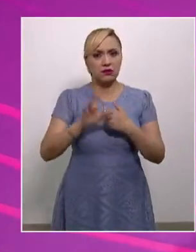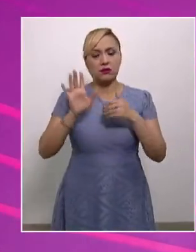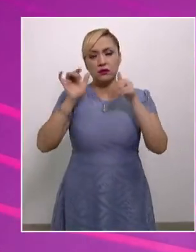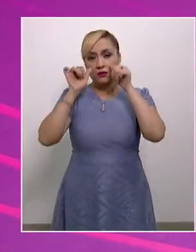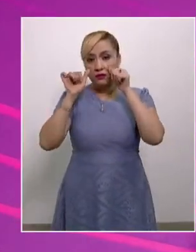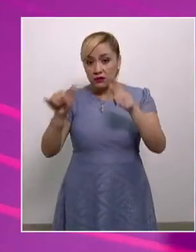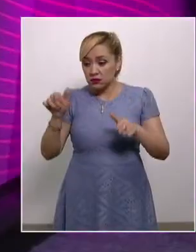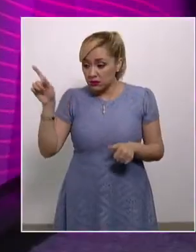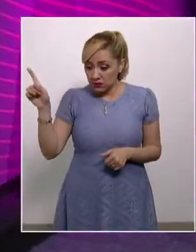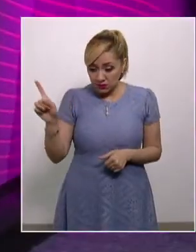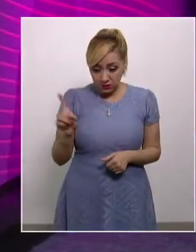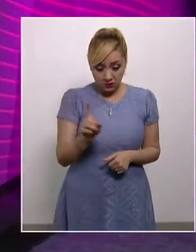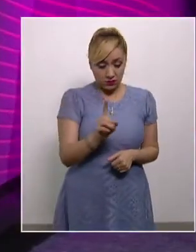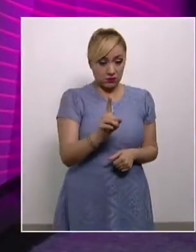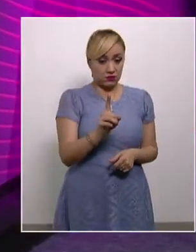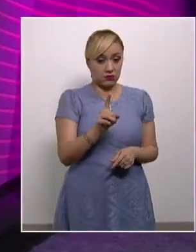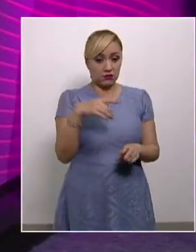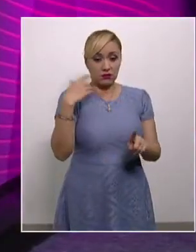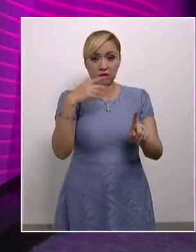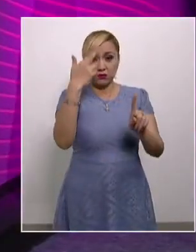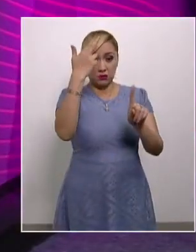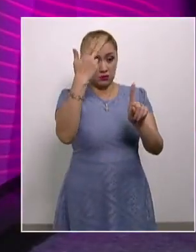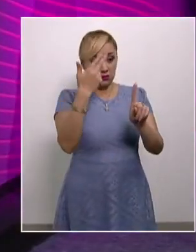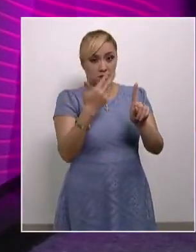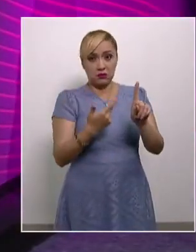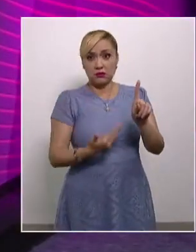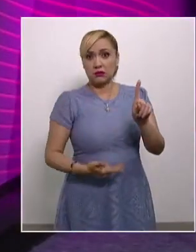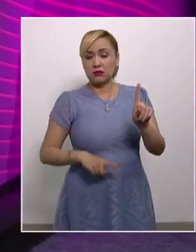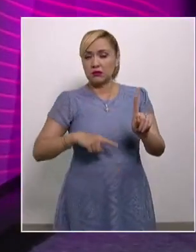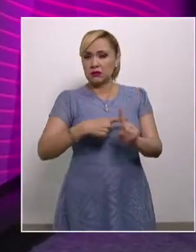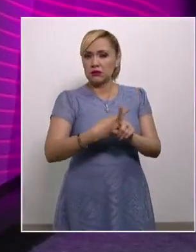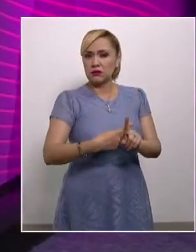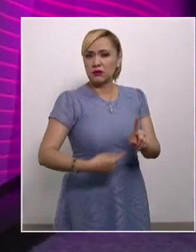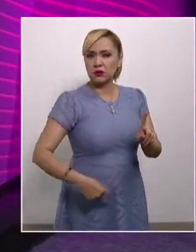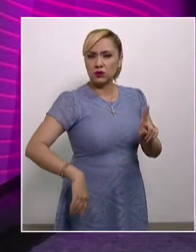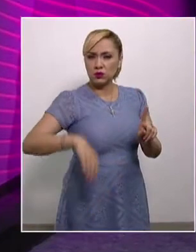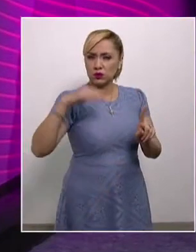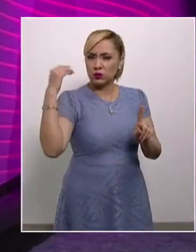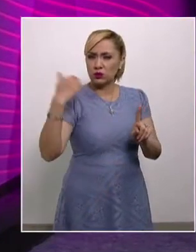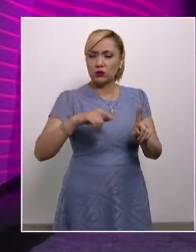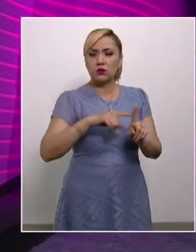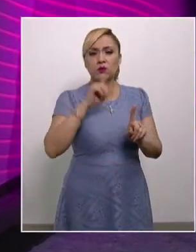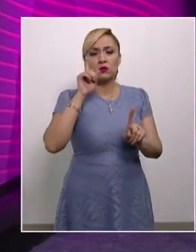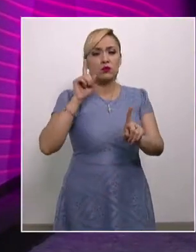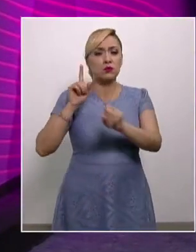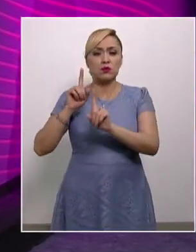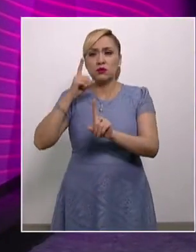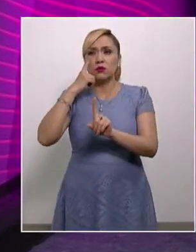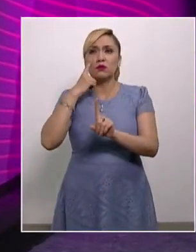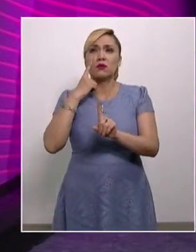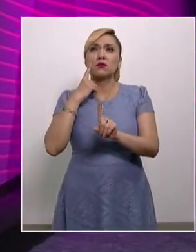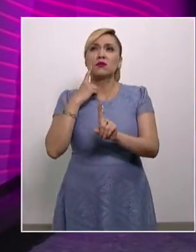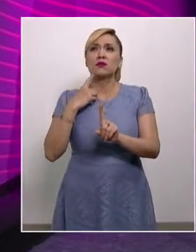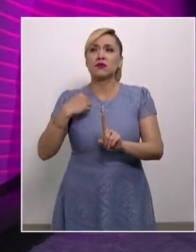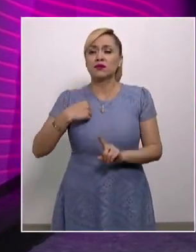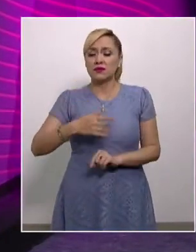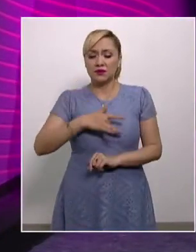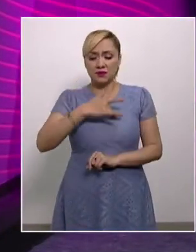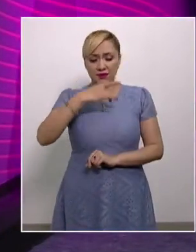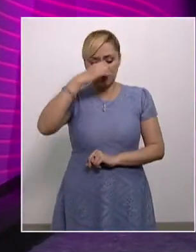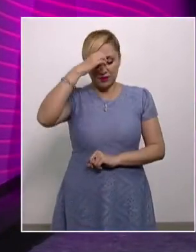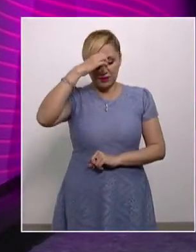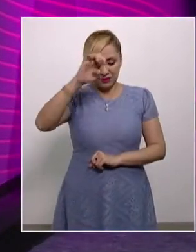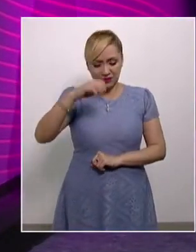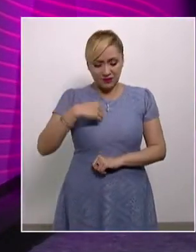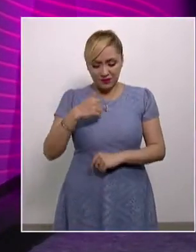llegaron destrozadas, literalmente destrozadas. En algún momento una de ellas se puso a llorar y nos decía, es que me siento rara, y nos empezó a describir qué era